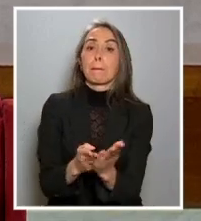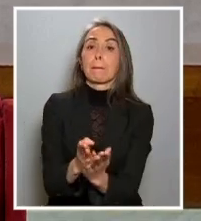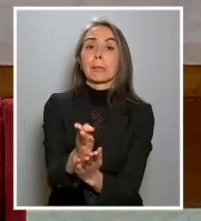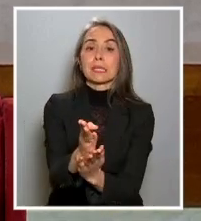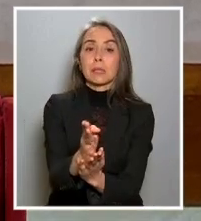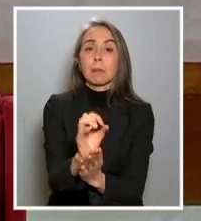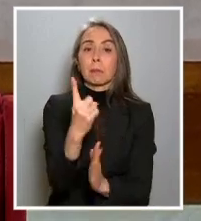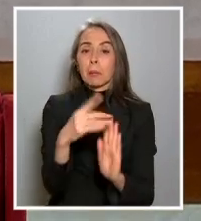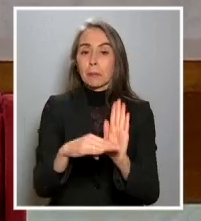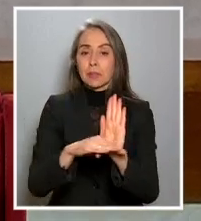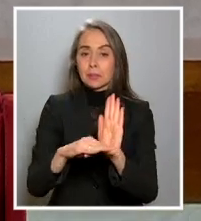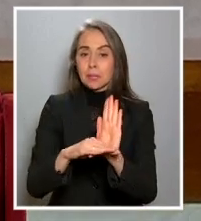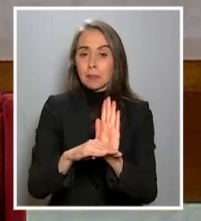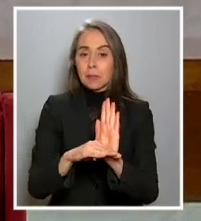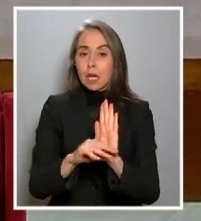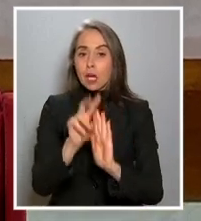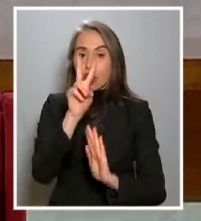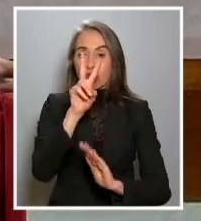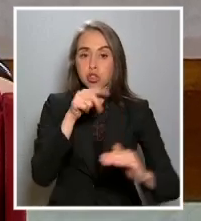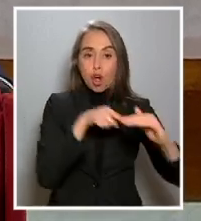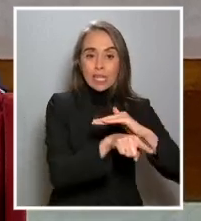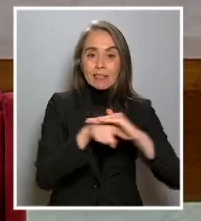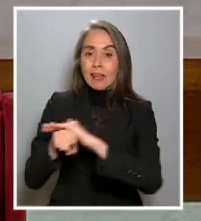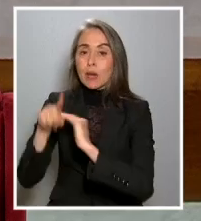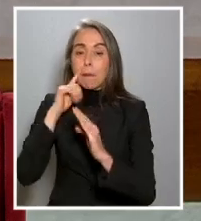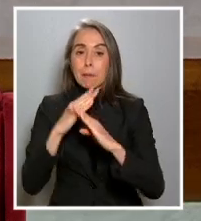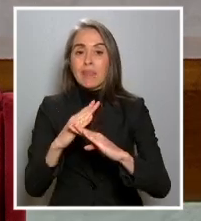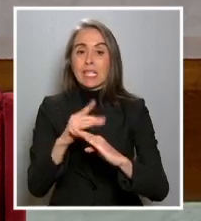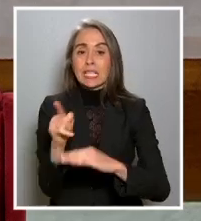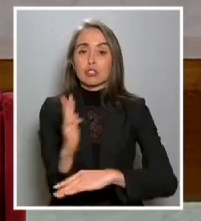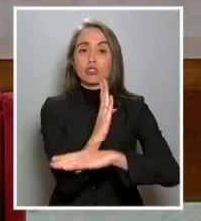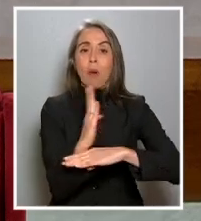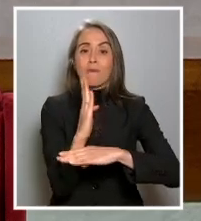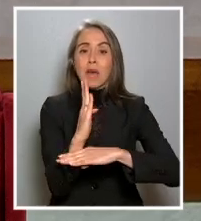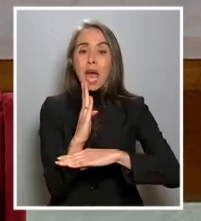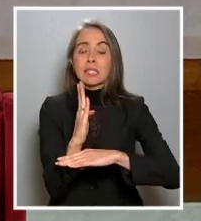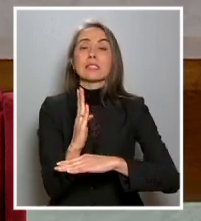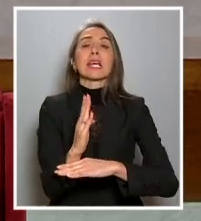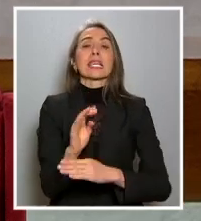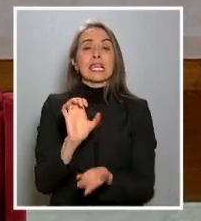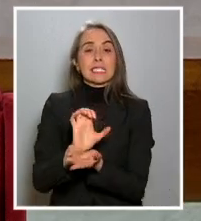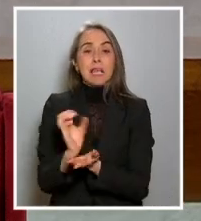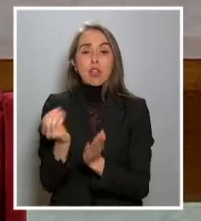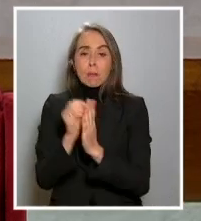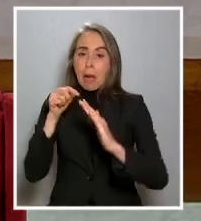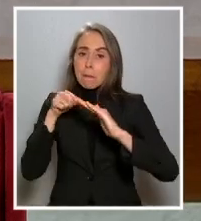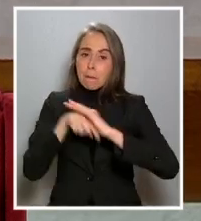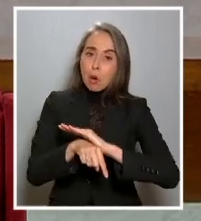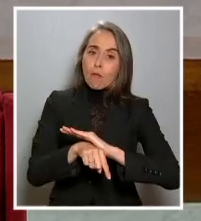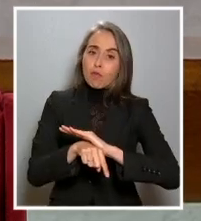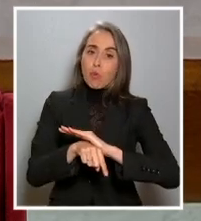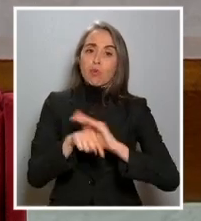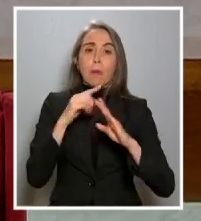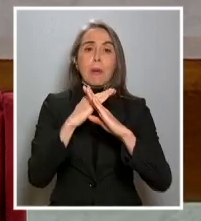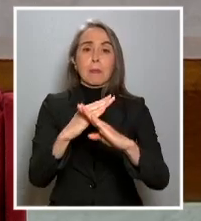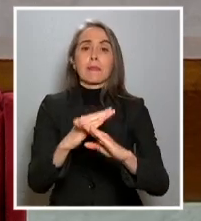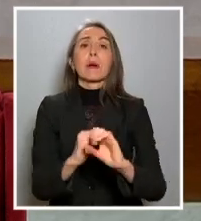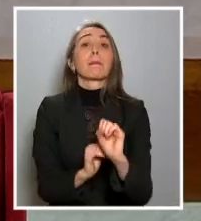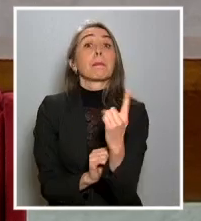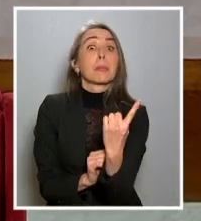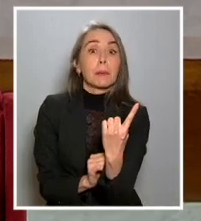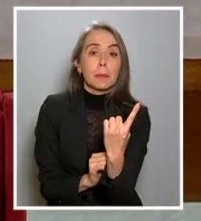la primera fase de dos intervenciones preventivas que van a ser la base de una acción más profunda del Estado en este campo. La